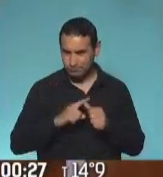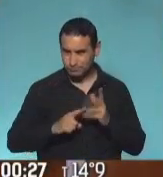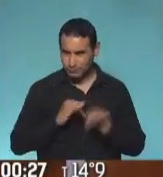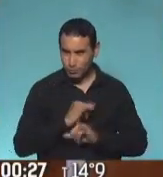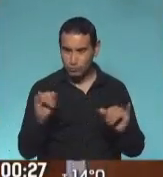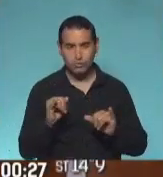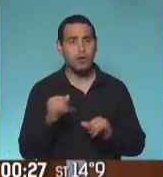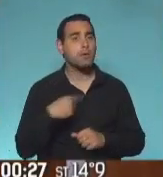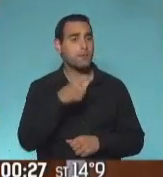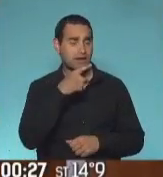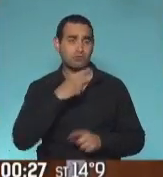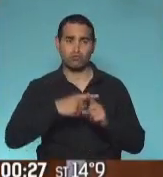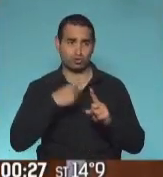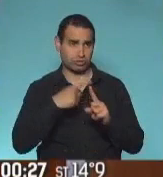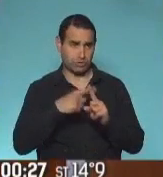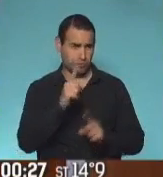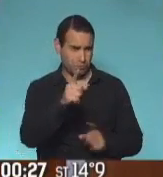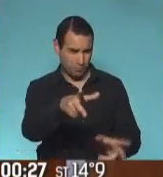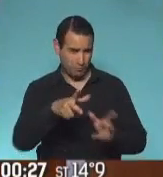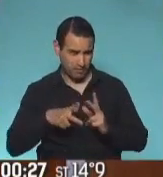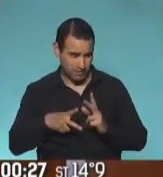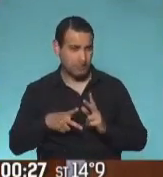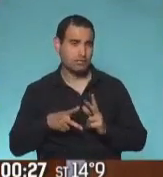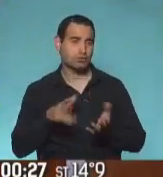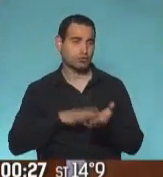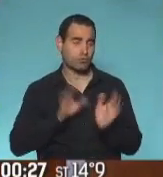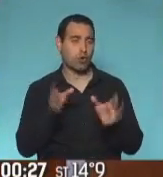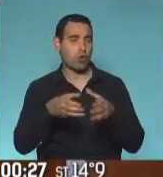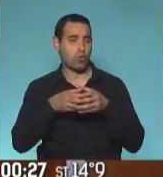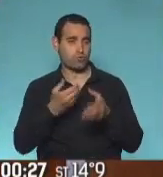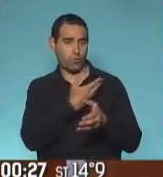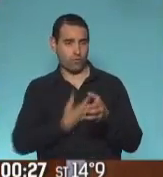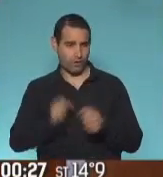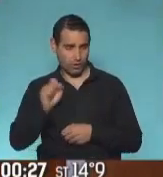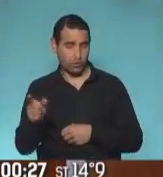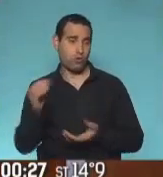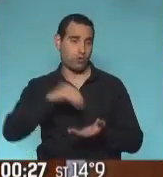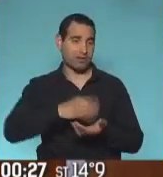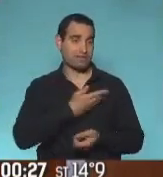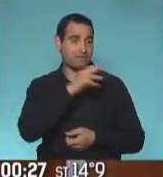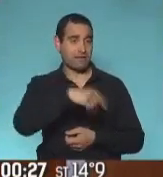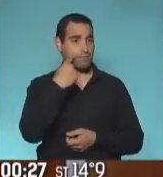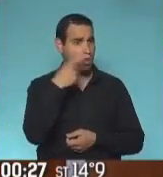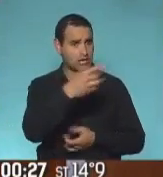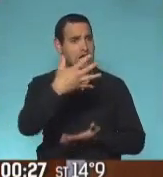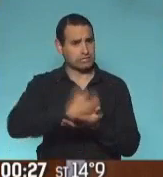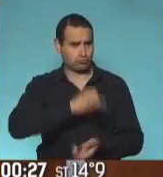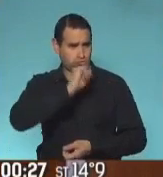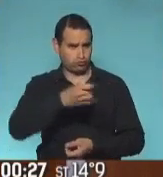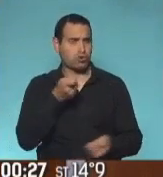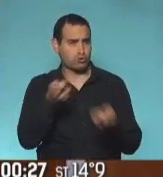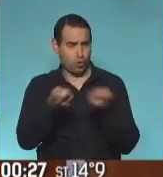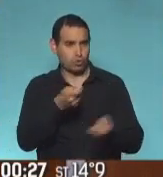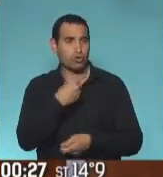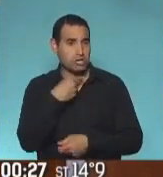Creo que son positivas las señales que dijiste vos, las del Departamento de Estado y la del Fondo Monetario, aceptando negociar. Creo